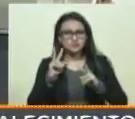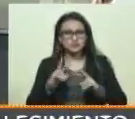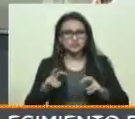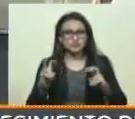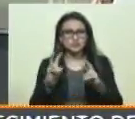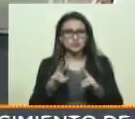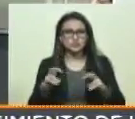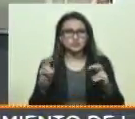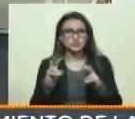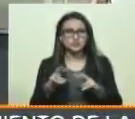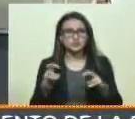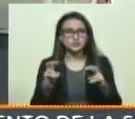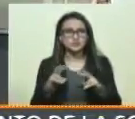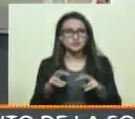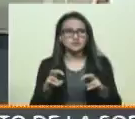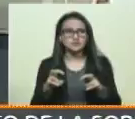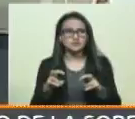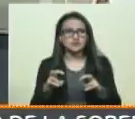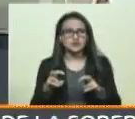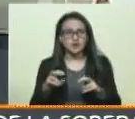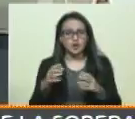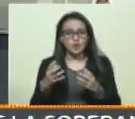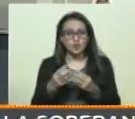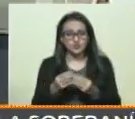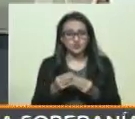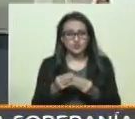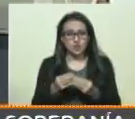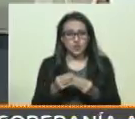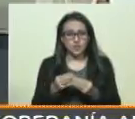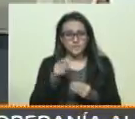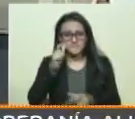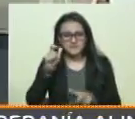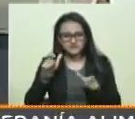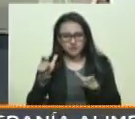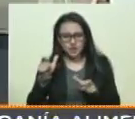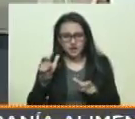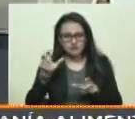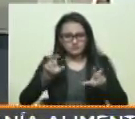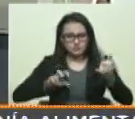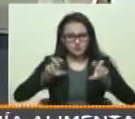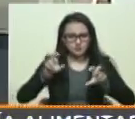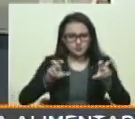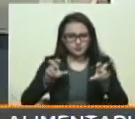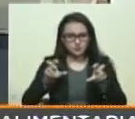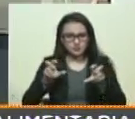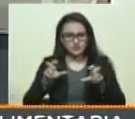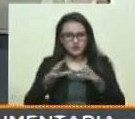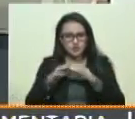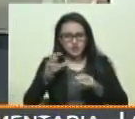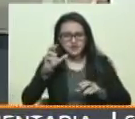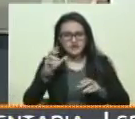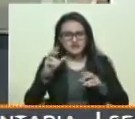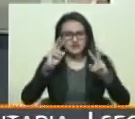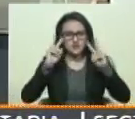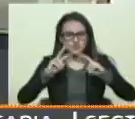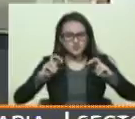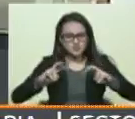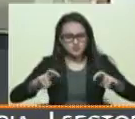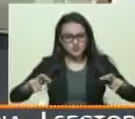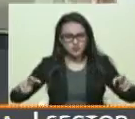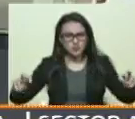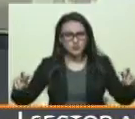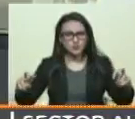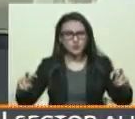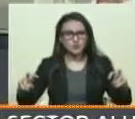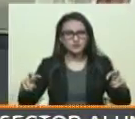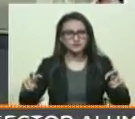investigador con los oficiales de caso para incorporar toda la materia investigativa a un sistema que